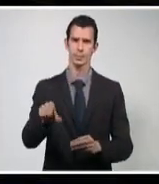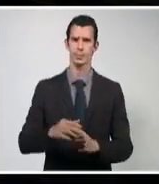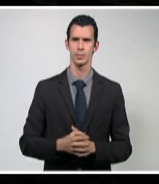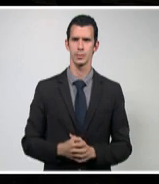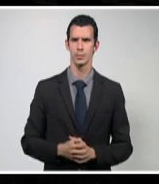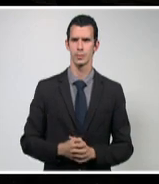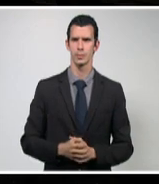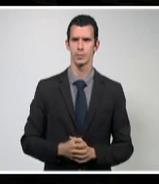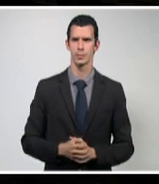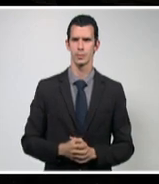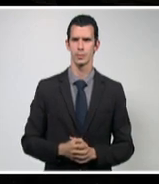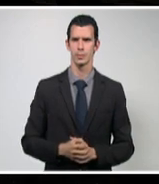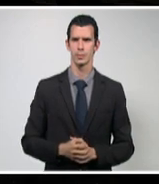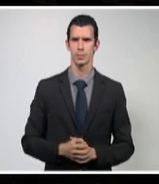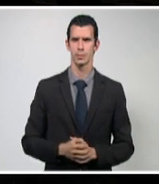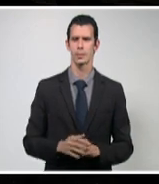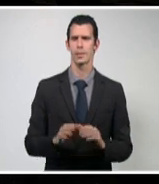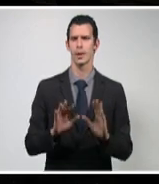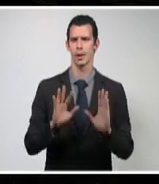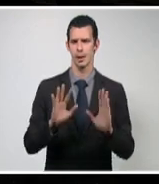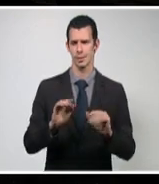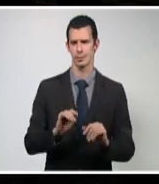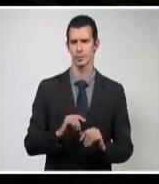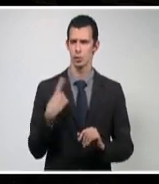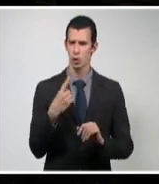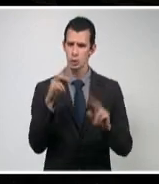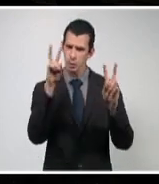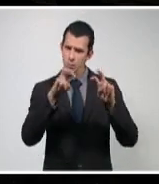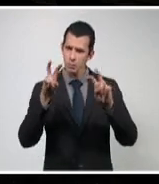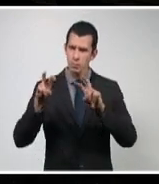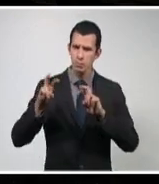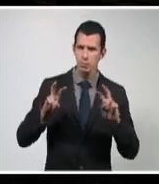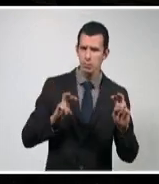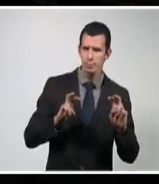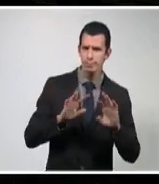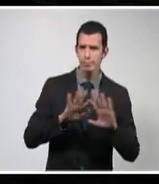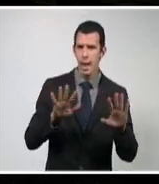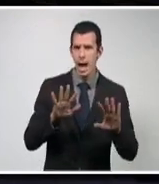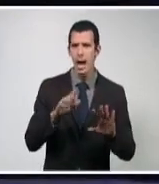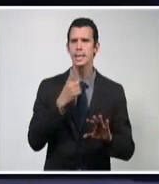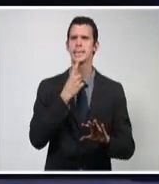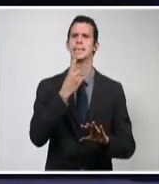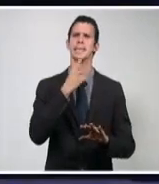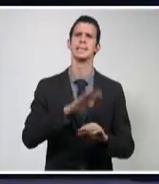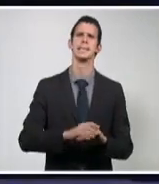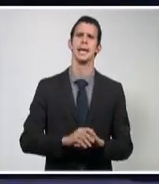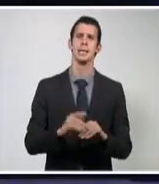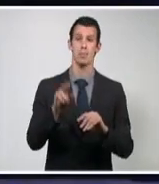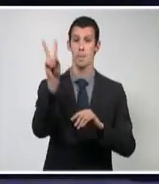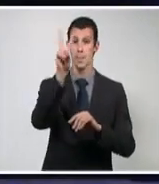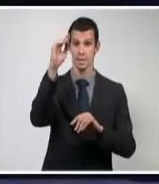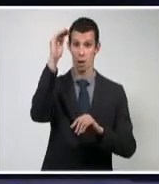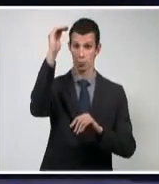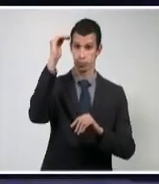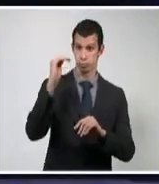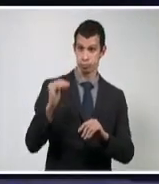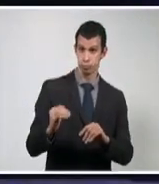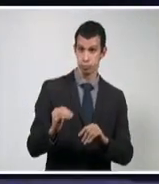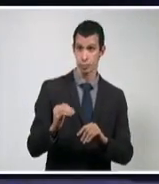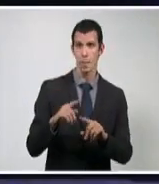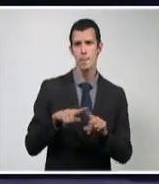22 artistas, 9 estaban allí para contar, para representar a esas plataformas que forman parte